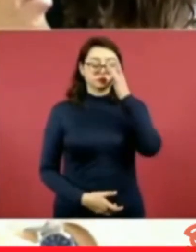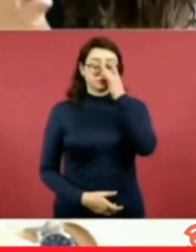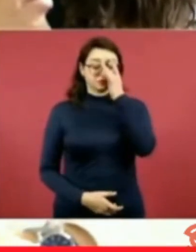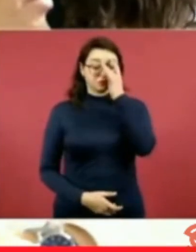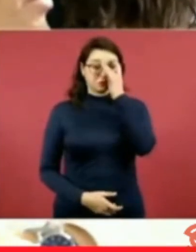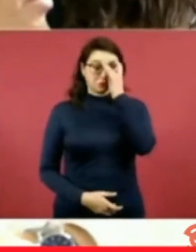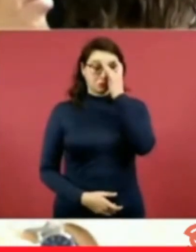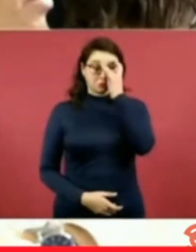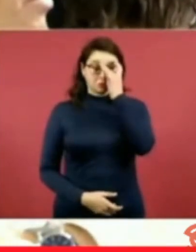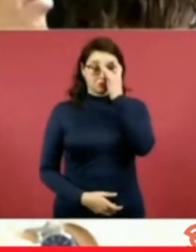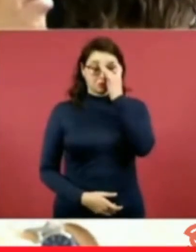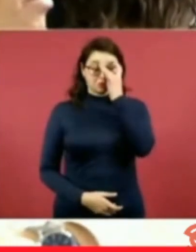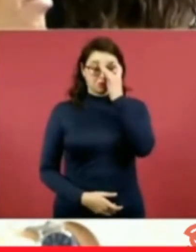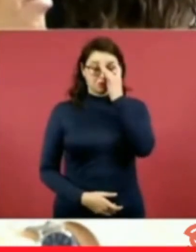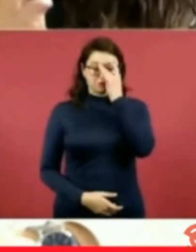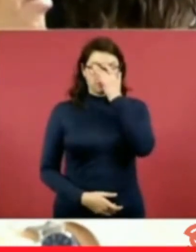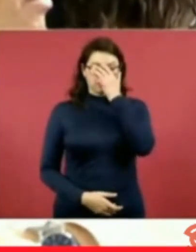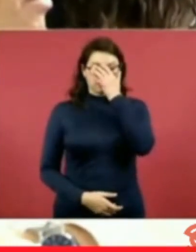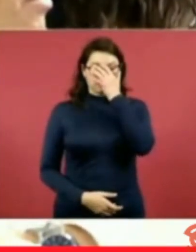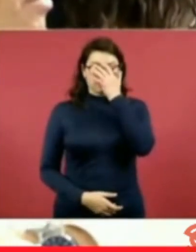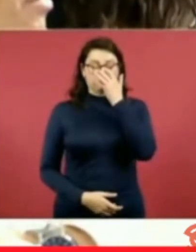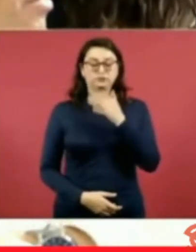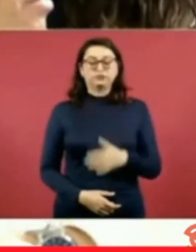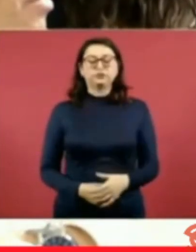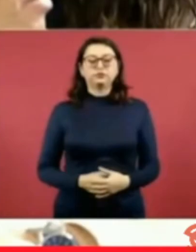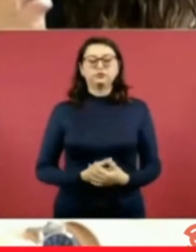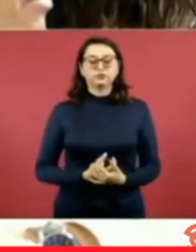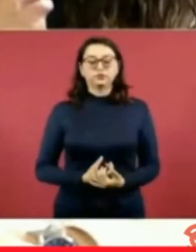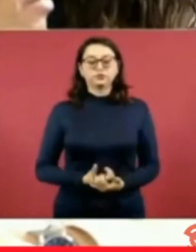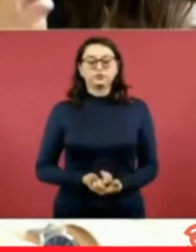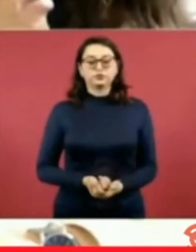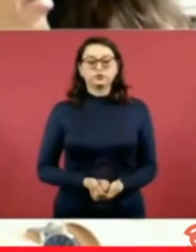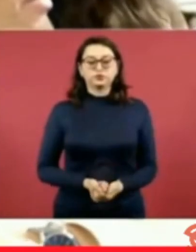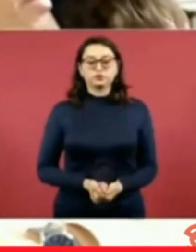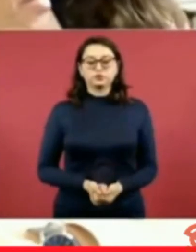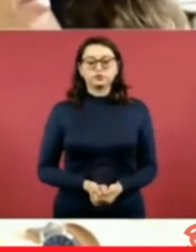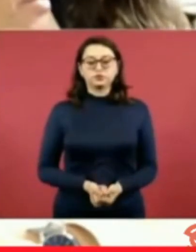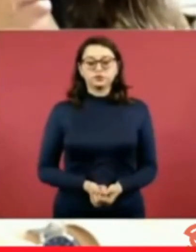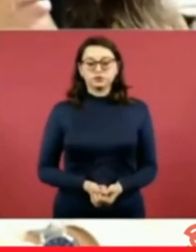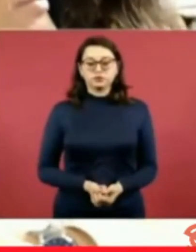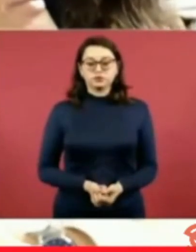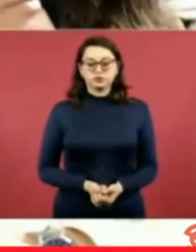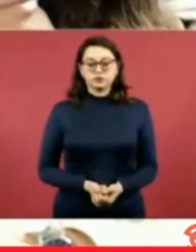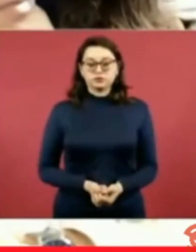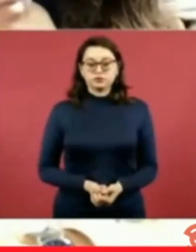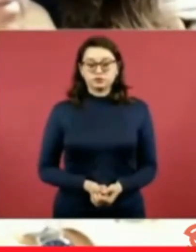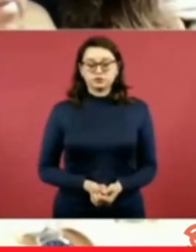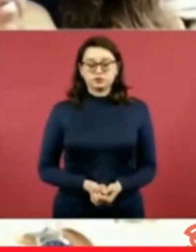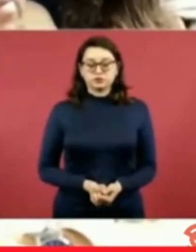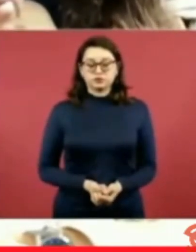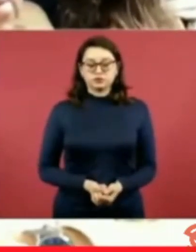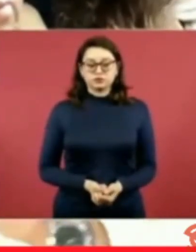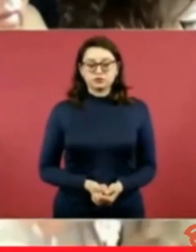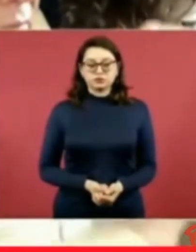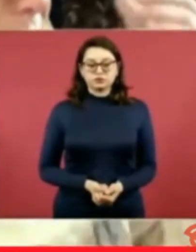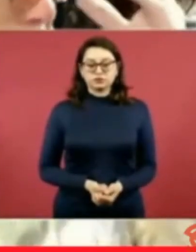corrupción de estos organismos? En efecto, había un organismo, y que todos sabemos quién